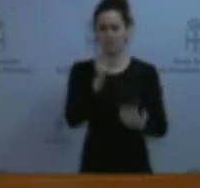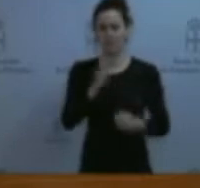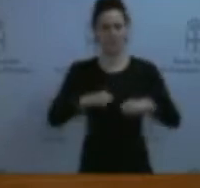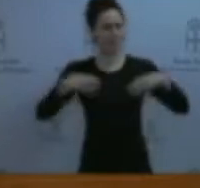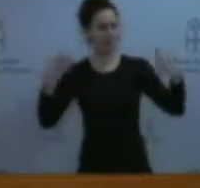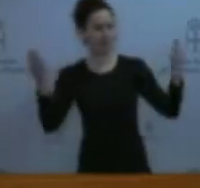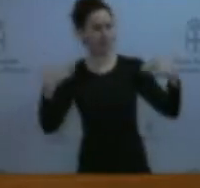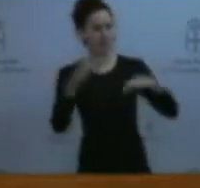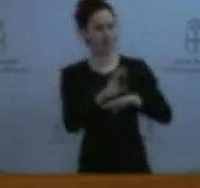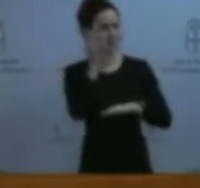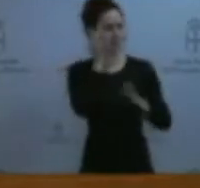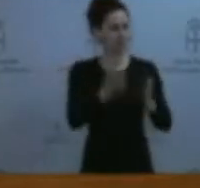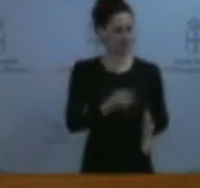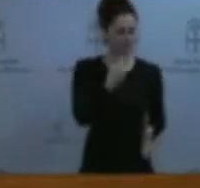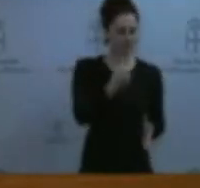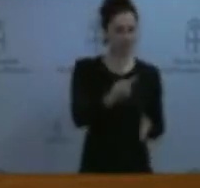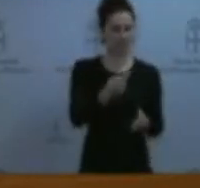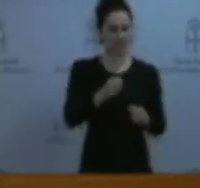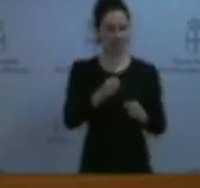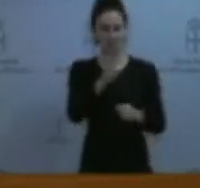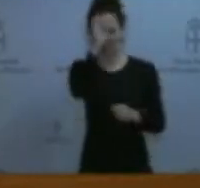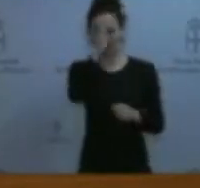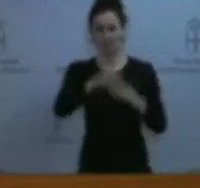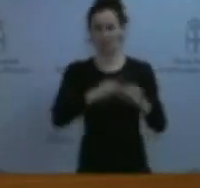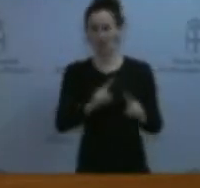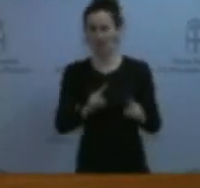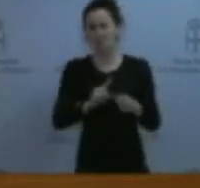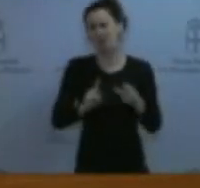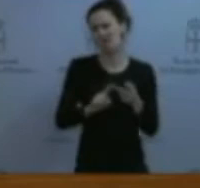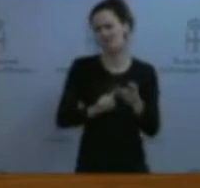que si no hacía ciencia, que si no sé qué, que si no sé cuánto más.